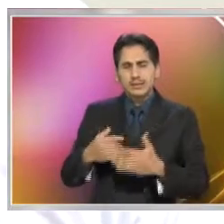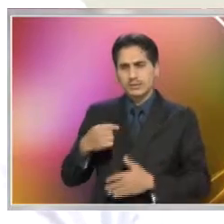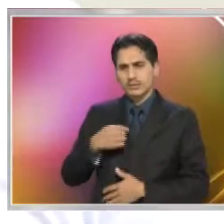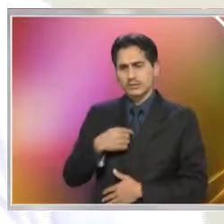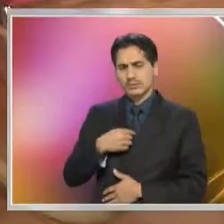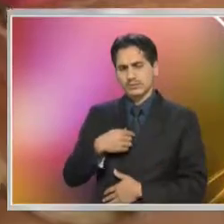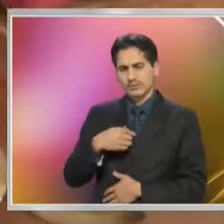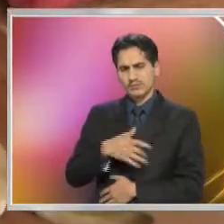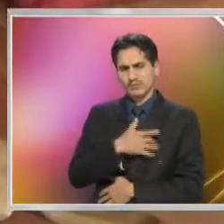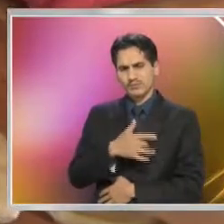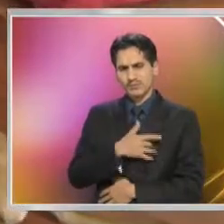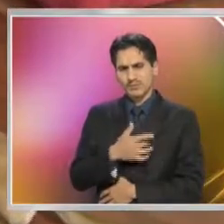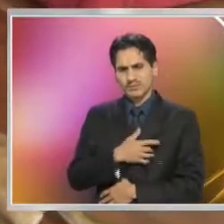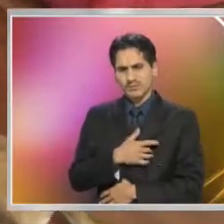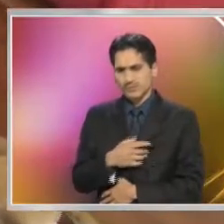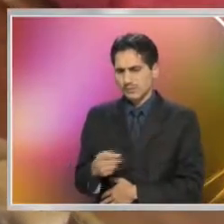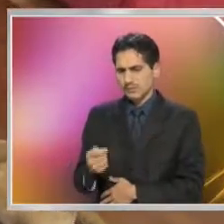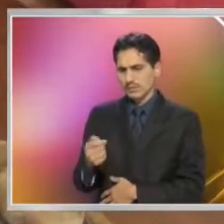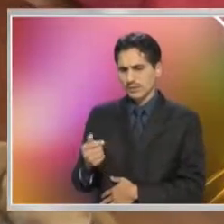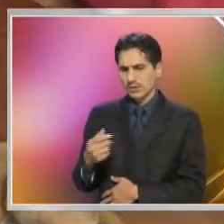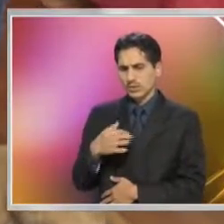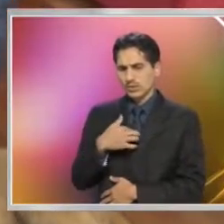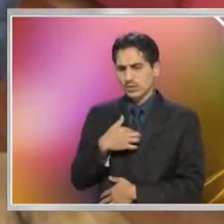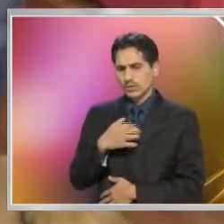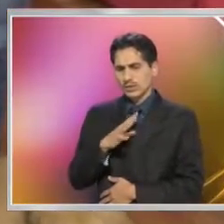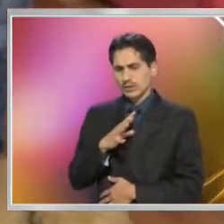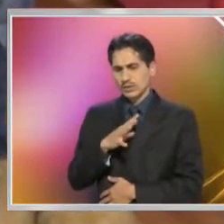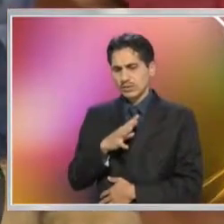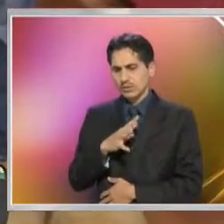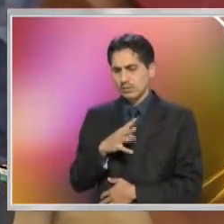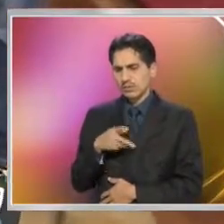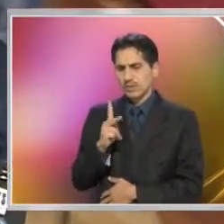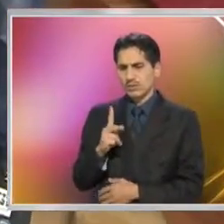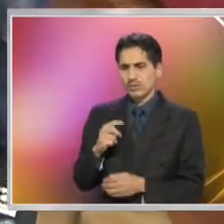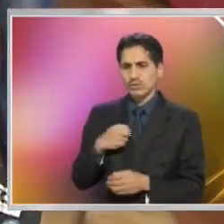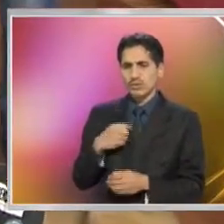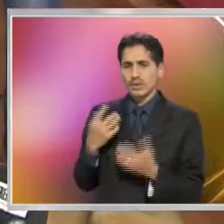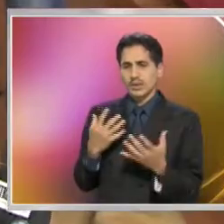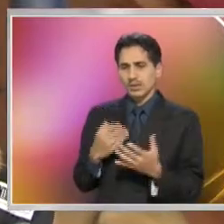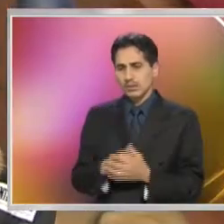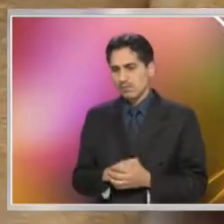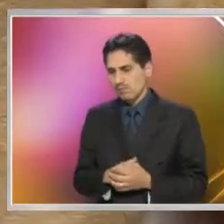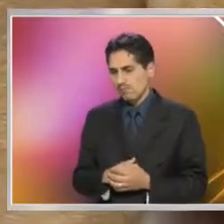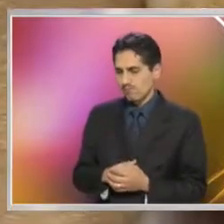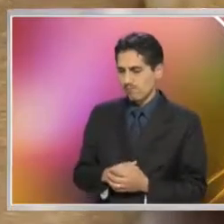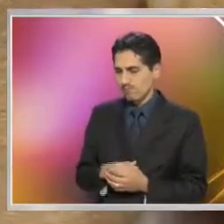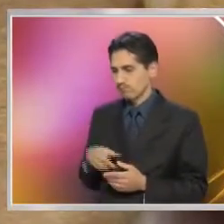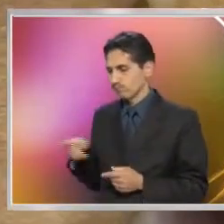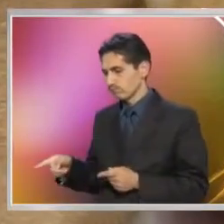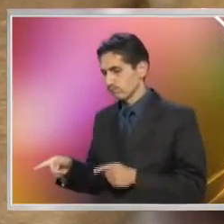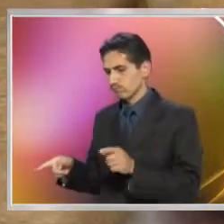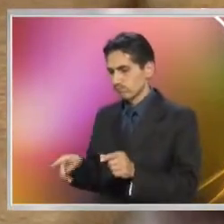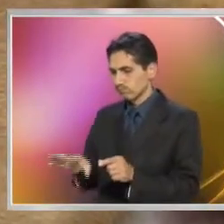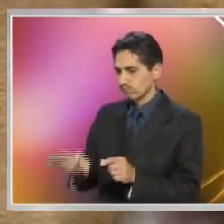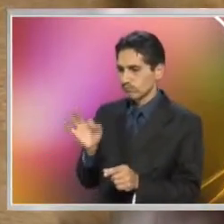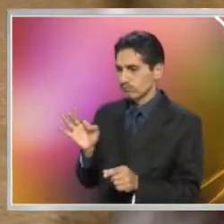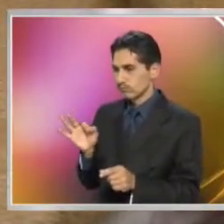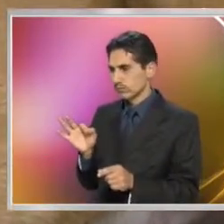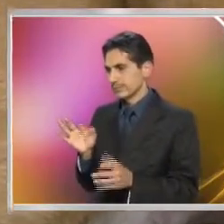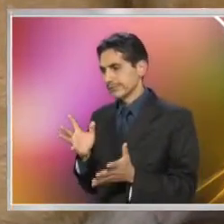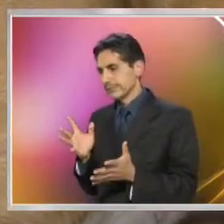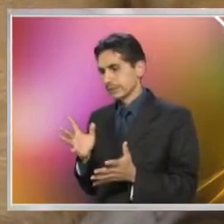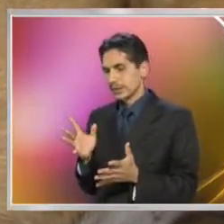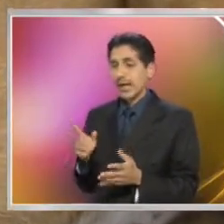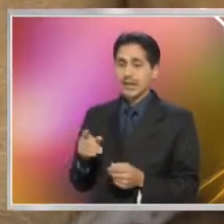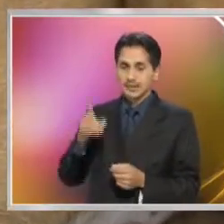seguro. Ok. Cada vez que las cosas salen mal, ella siempre lo hace bien. Entonces dijo, ve con ella. Y tengo otra perrita más joven que se llama Matilda.